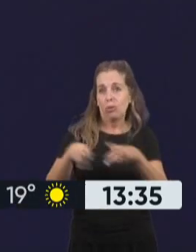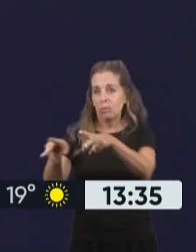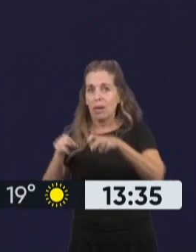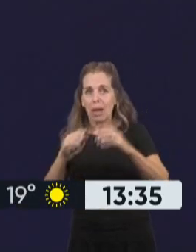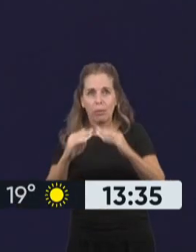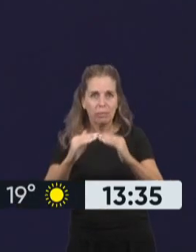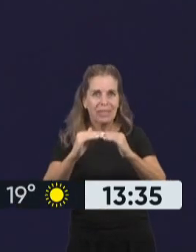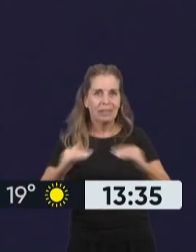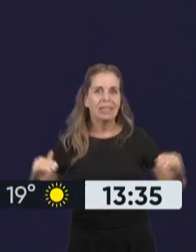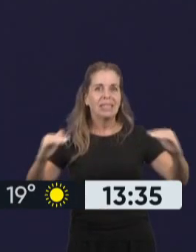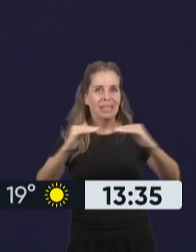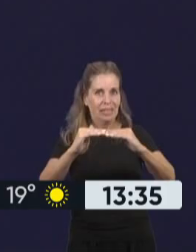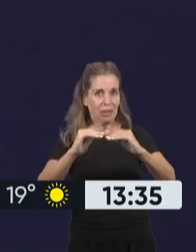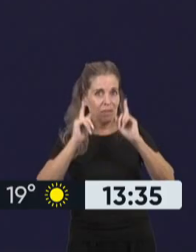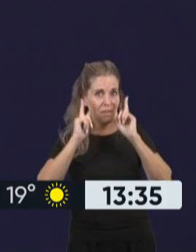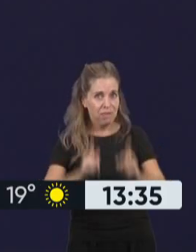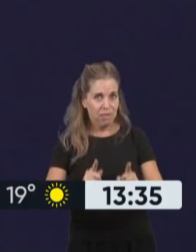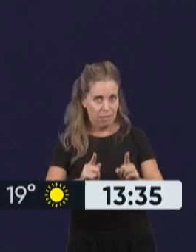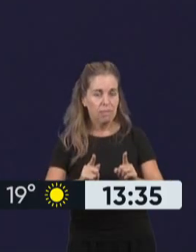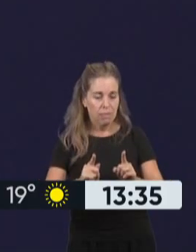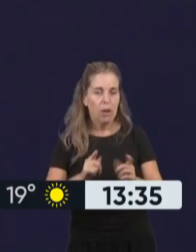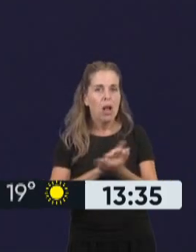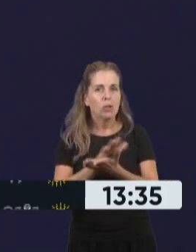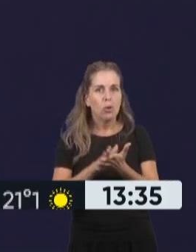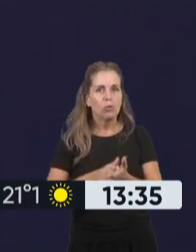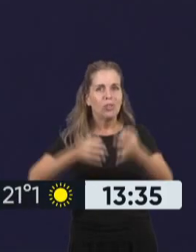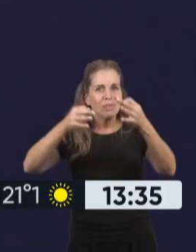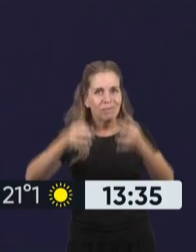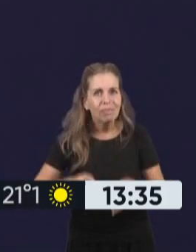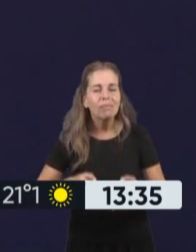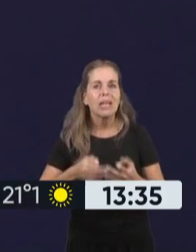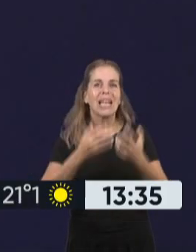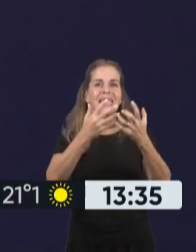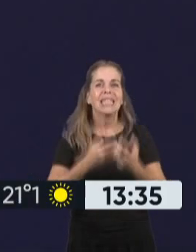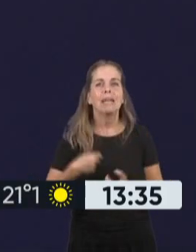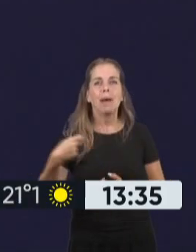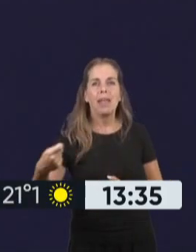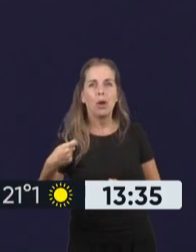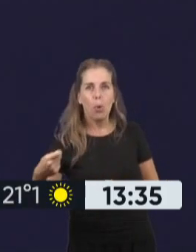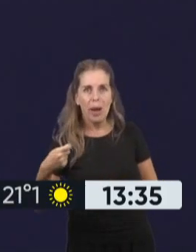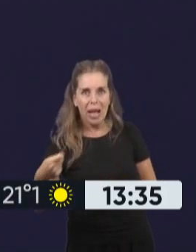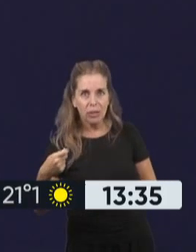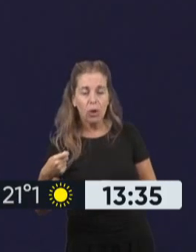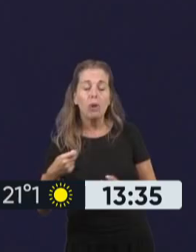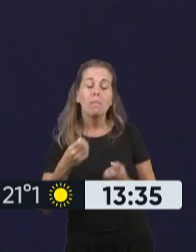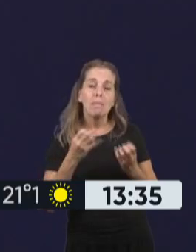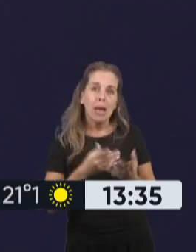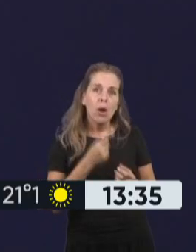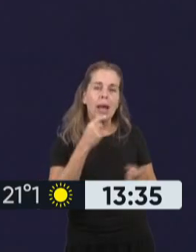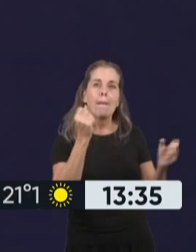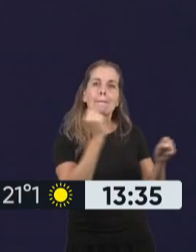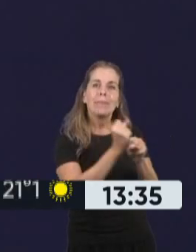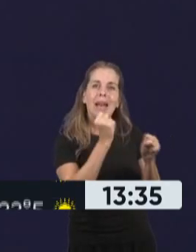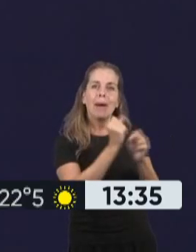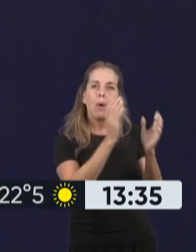solución real está en que efectivamente el sistema se fondee a través de que existan mejores salarios, más